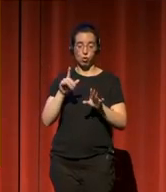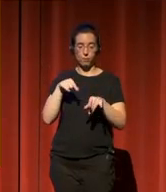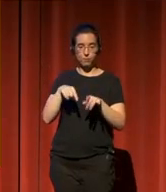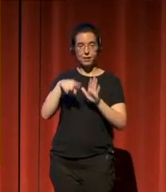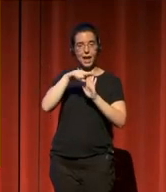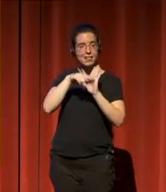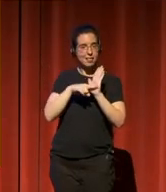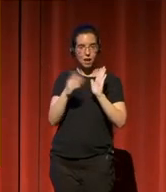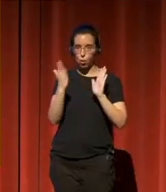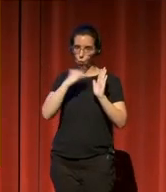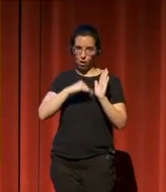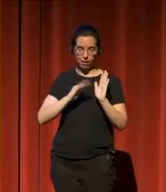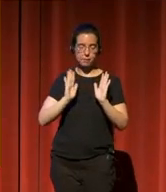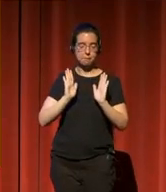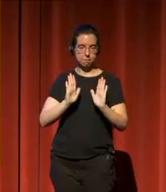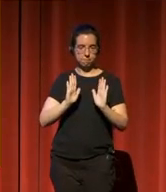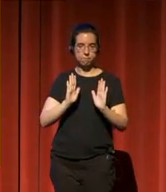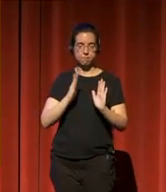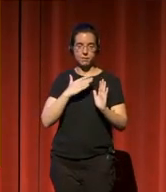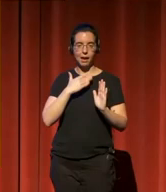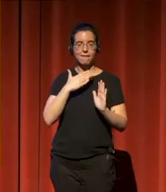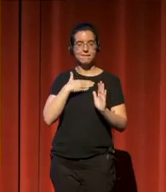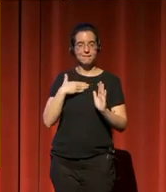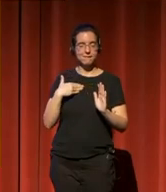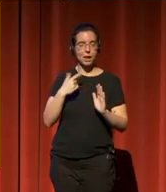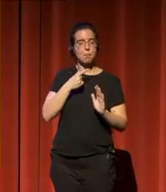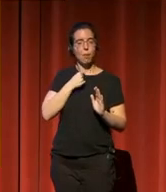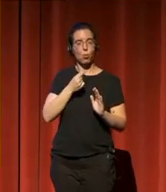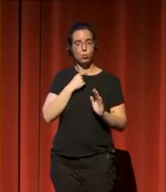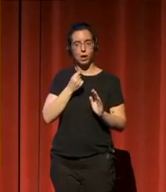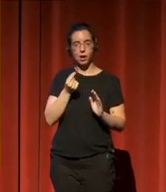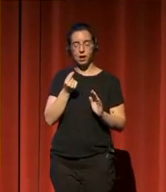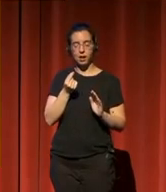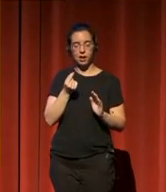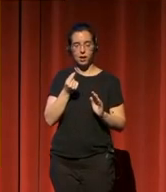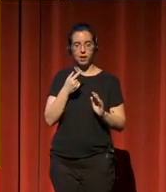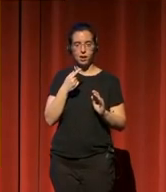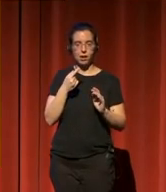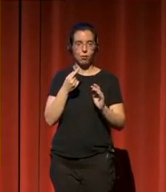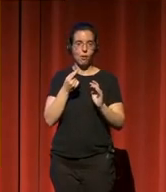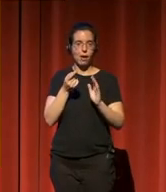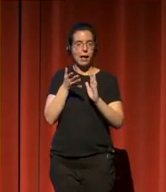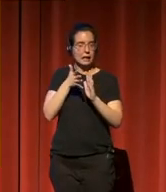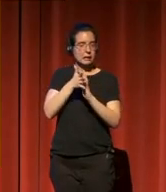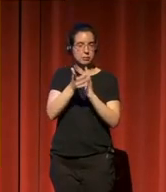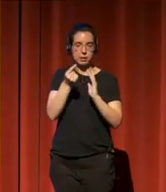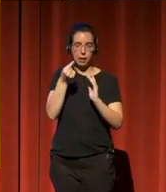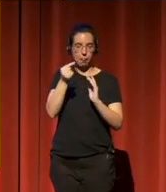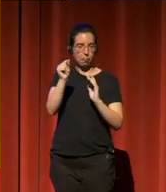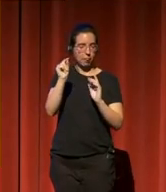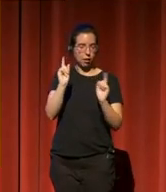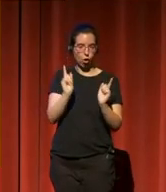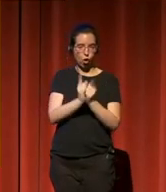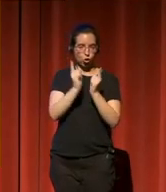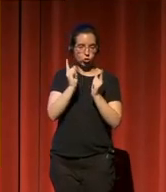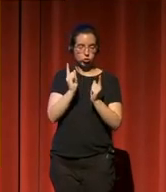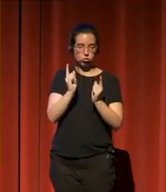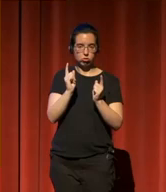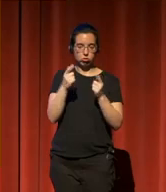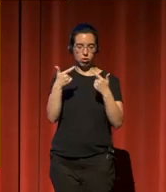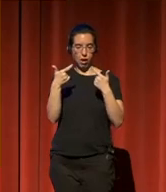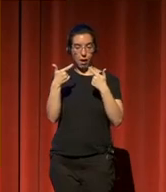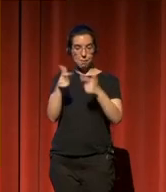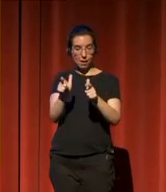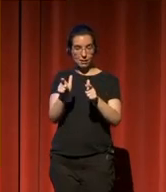índice e me gustaría también eh dar cuatro pinceladas Ah sobre un apartado que veréis